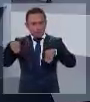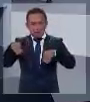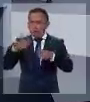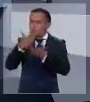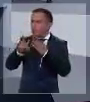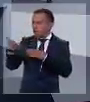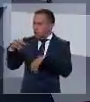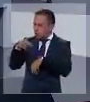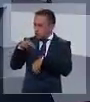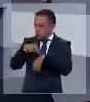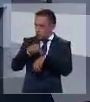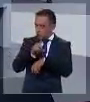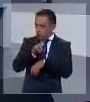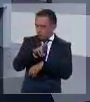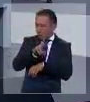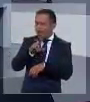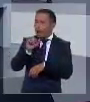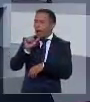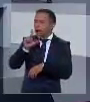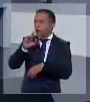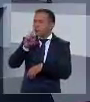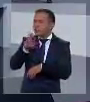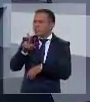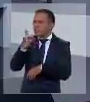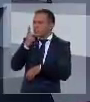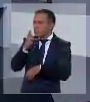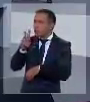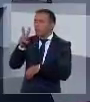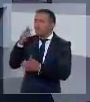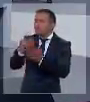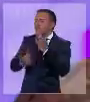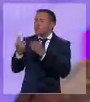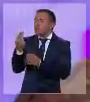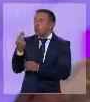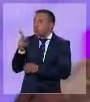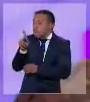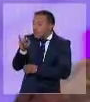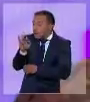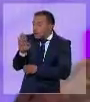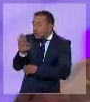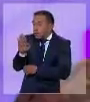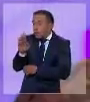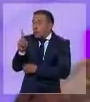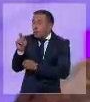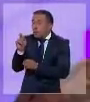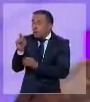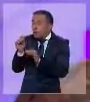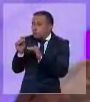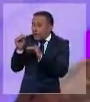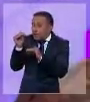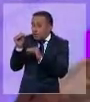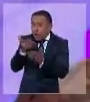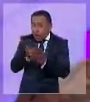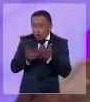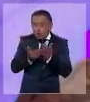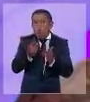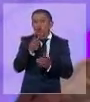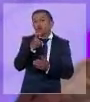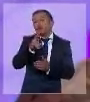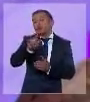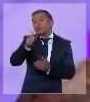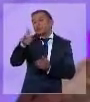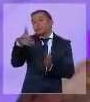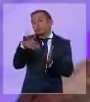propuesta que para eso necesita un punto del PIB, que hoy son 233 mil millones de pesos.